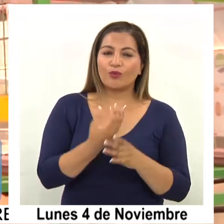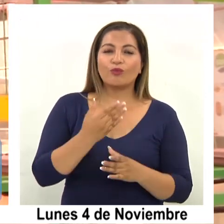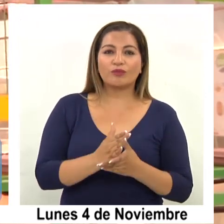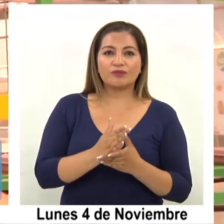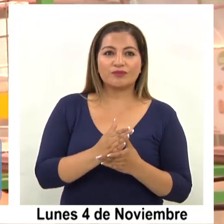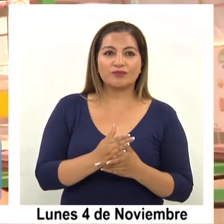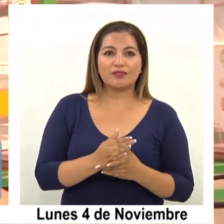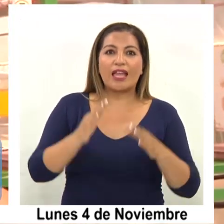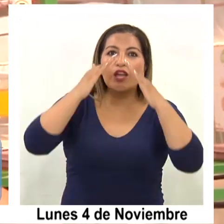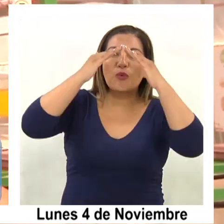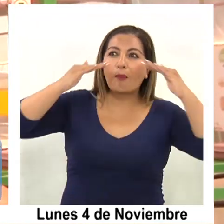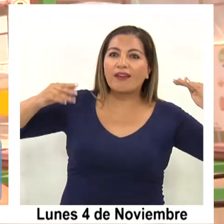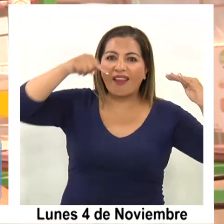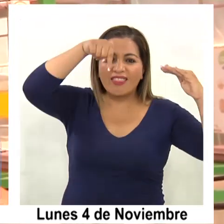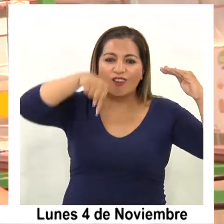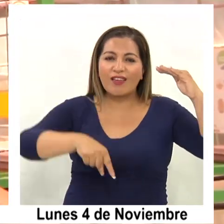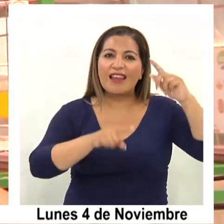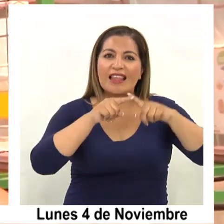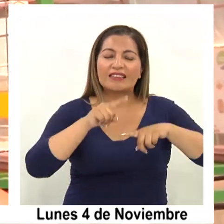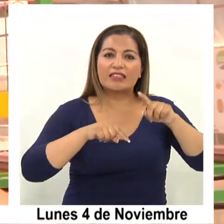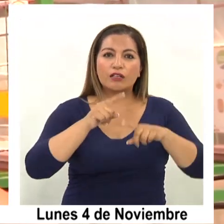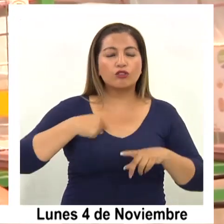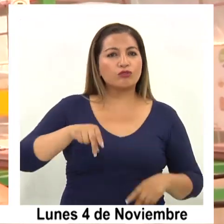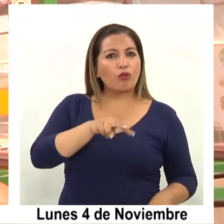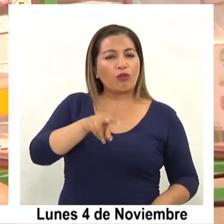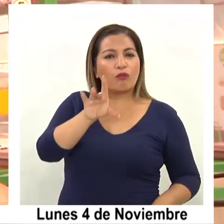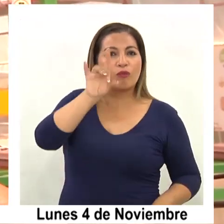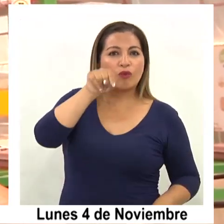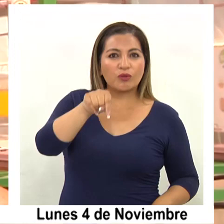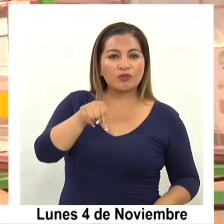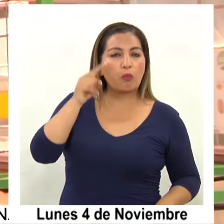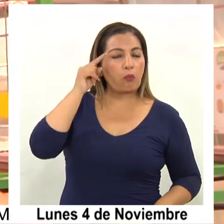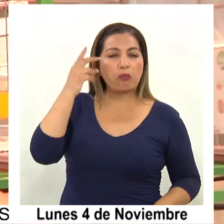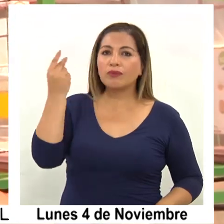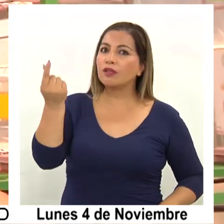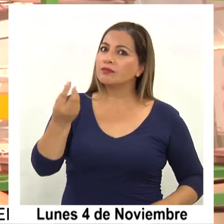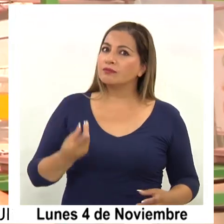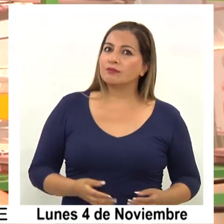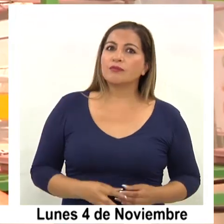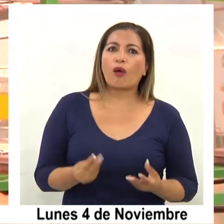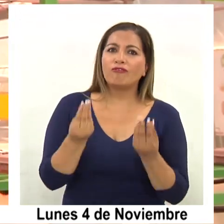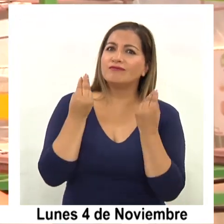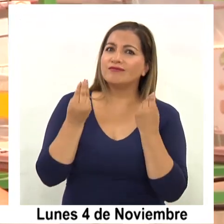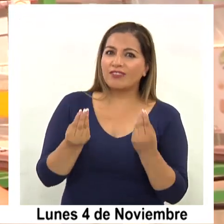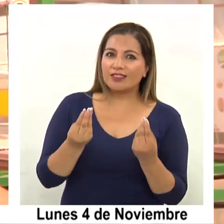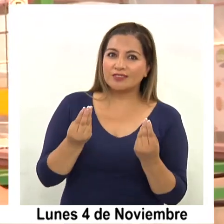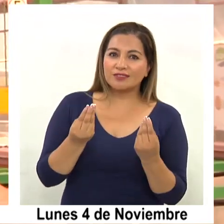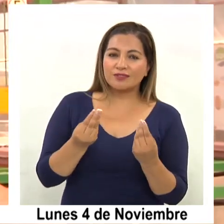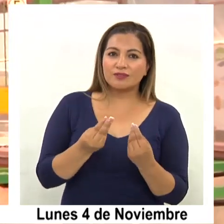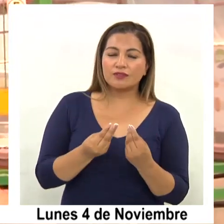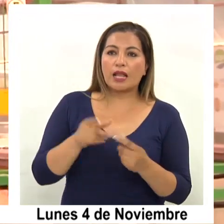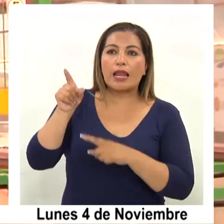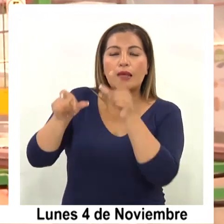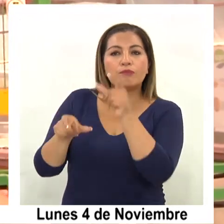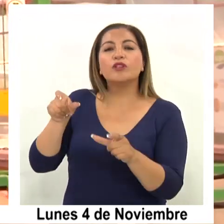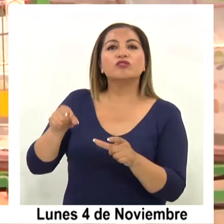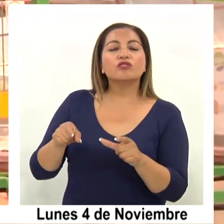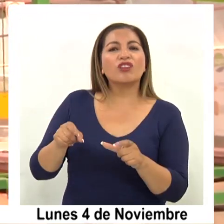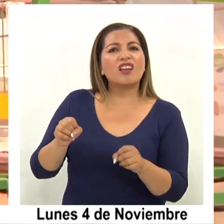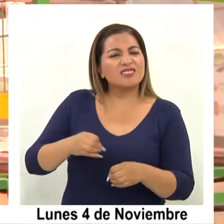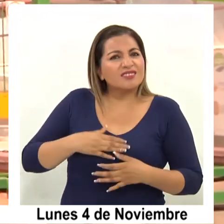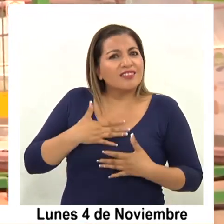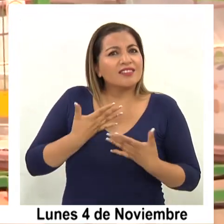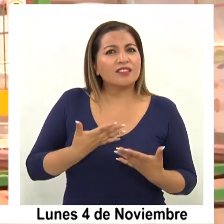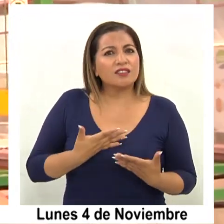metida en un invernadero. Encontramos que es una idea súper buena, los agricultores hoy en día se dan con una